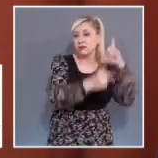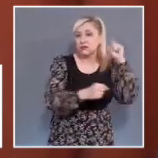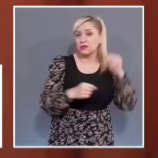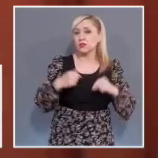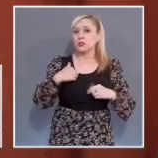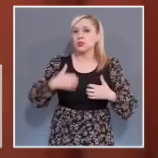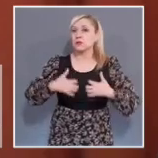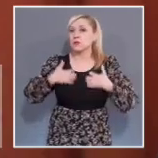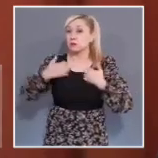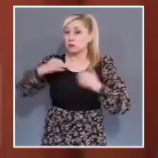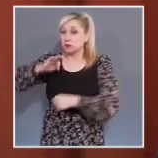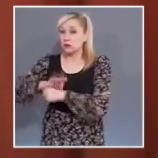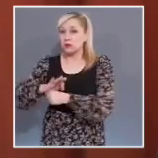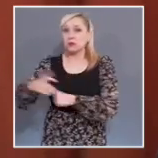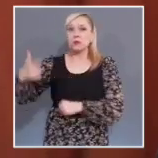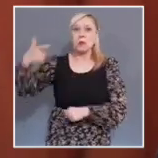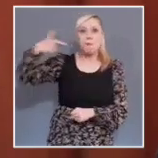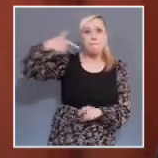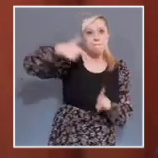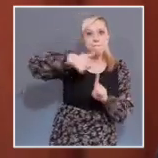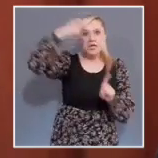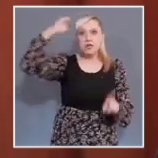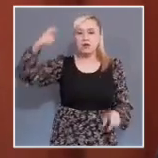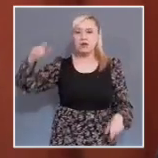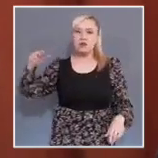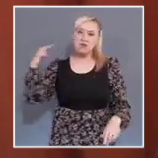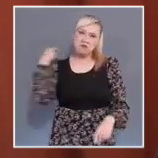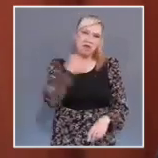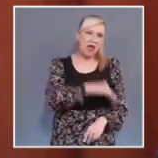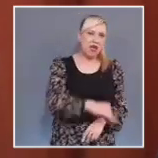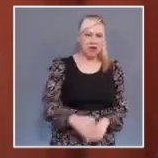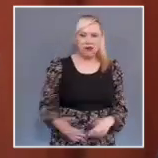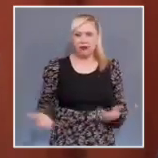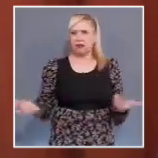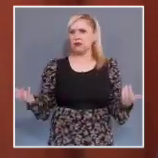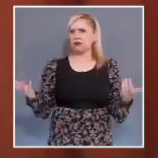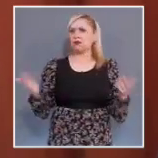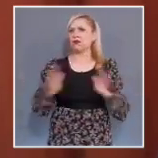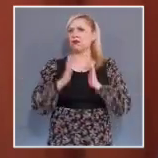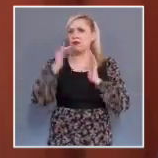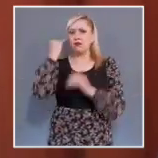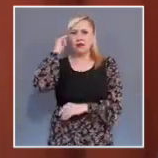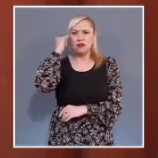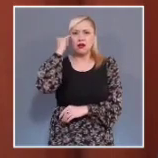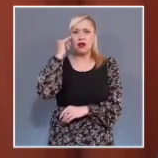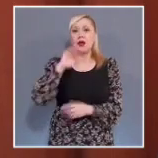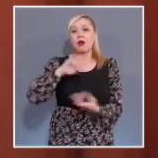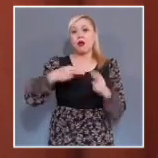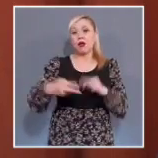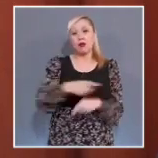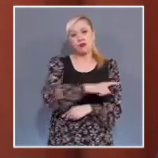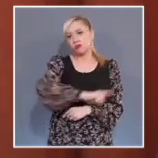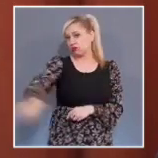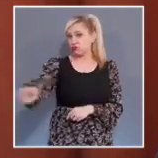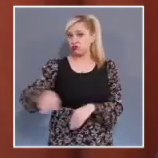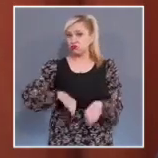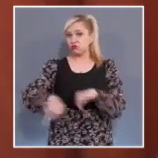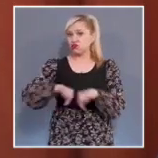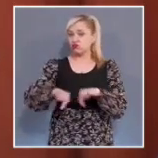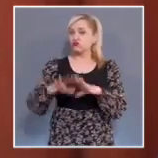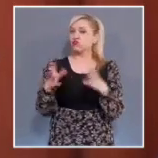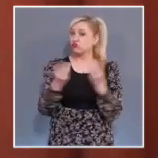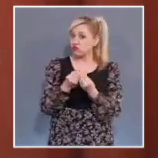tenido testimonios de trabajo forzado al que han obligado a personas indígenas para incorporarse a estos grupos